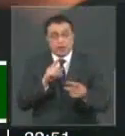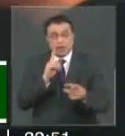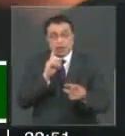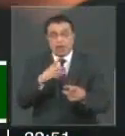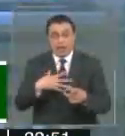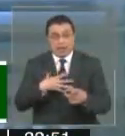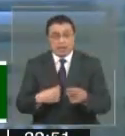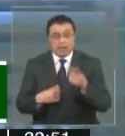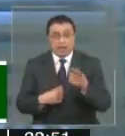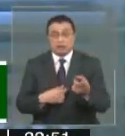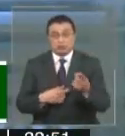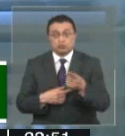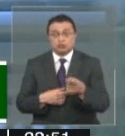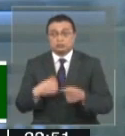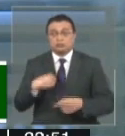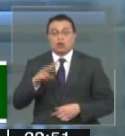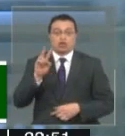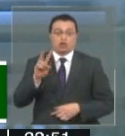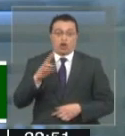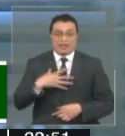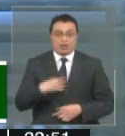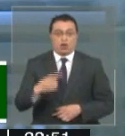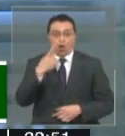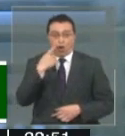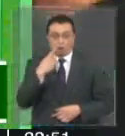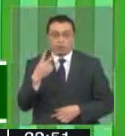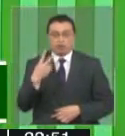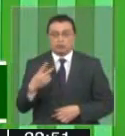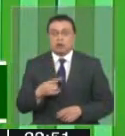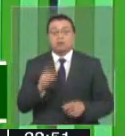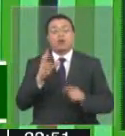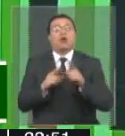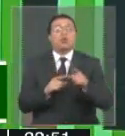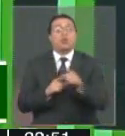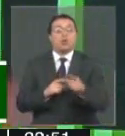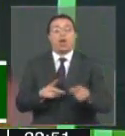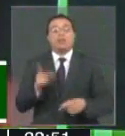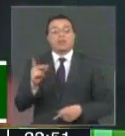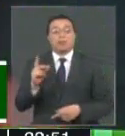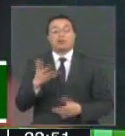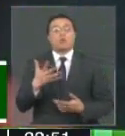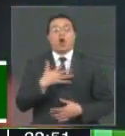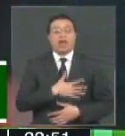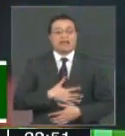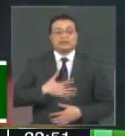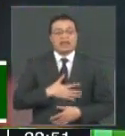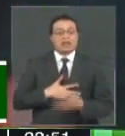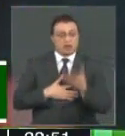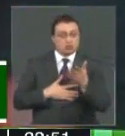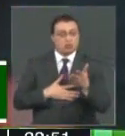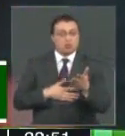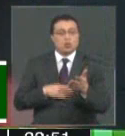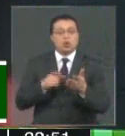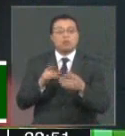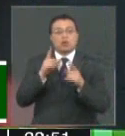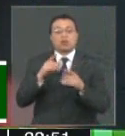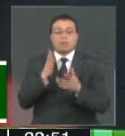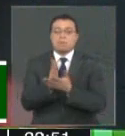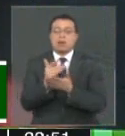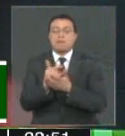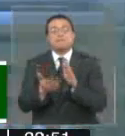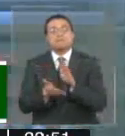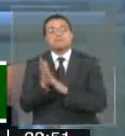tiene hijas, hijos? Tengo dos hijos. ¿Y si ellos fueran discapacitados, cómo se sentiría cuando usted quisiera planear sus